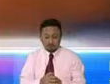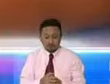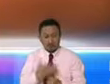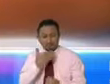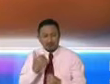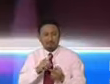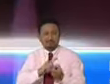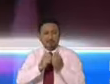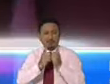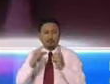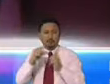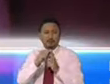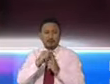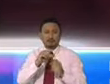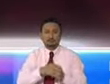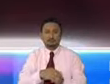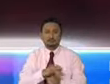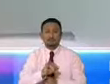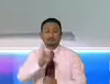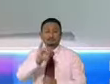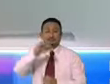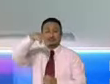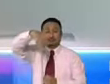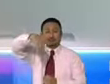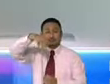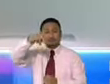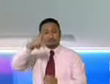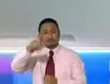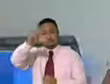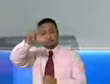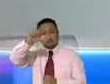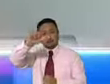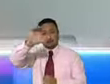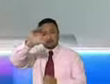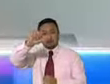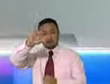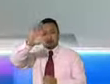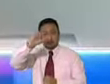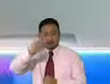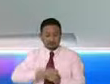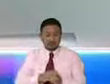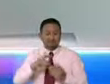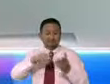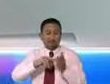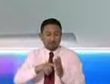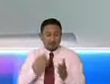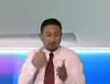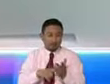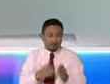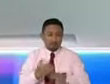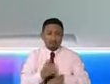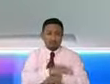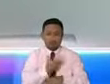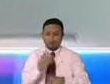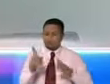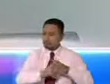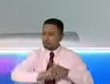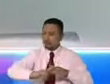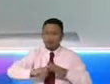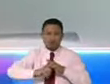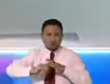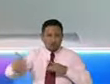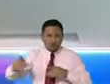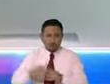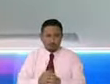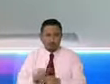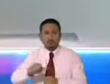implacable es justa y necesaria. Era un mecanismo para me voy fuera del país, me pierdo 10 años. El decir que